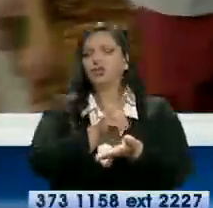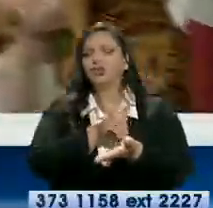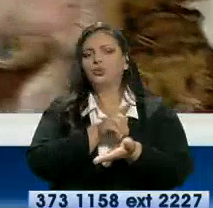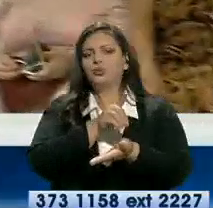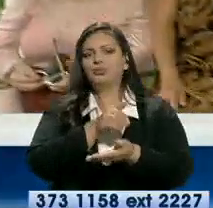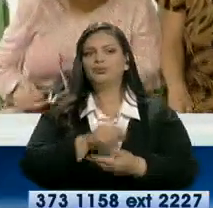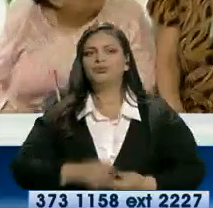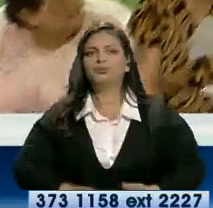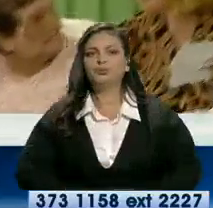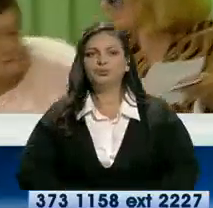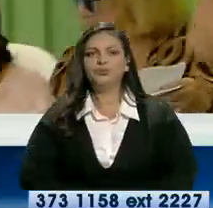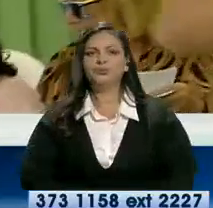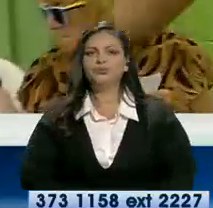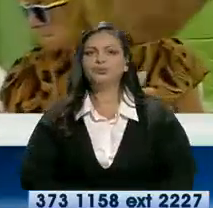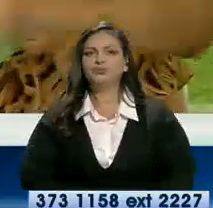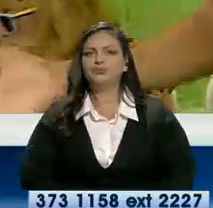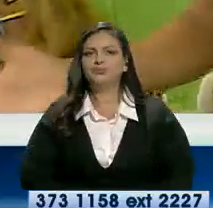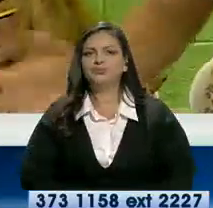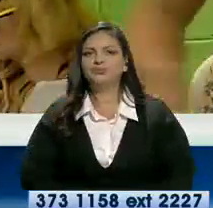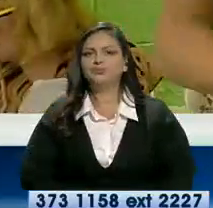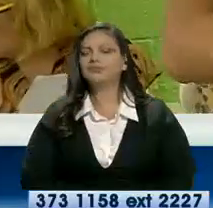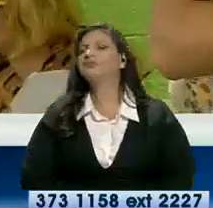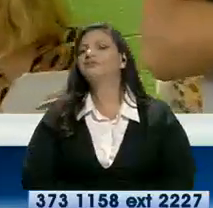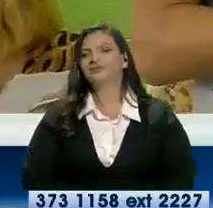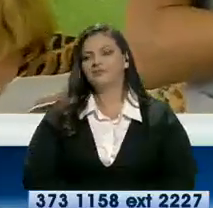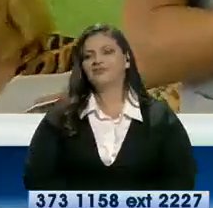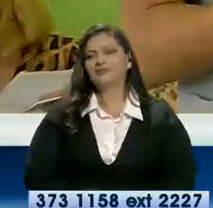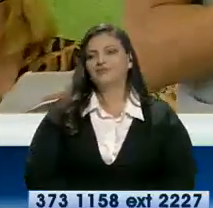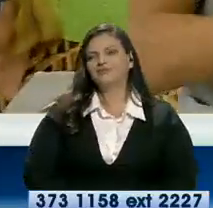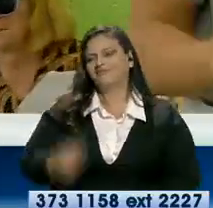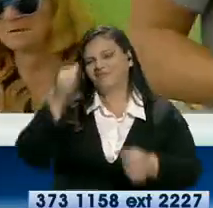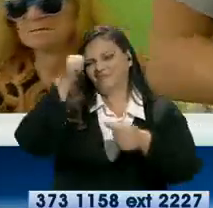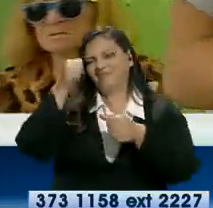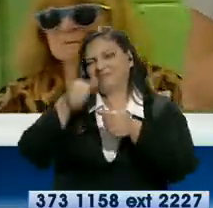a ayudar a las madrecitas festejando su día.